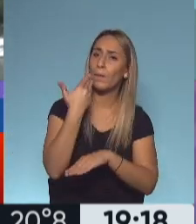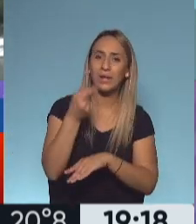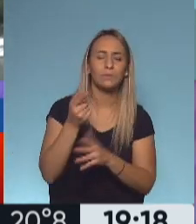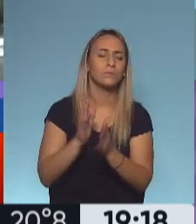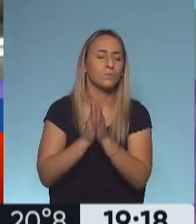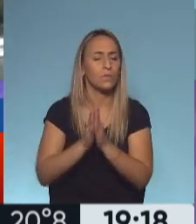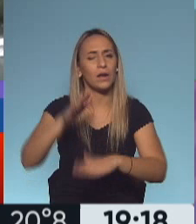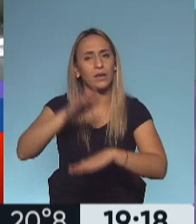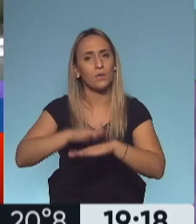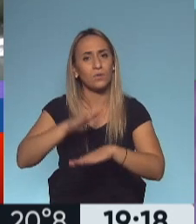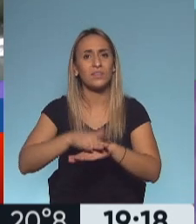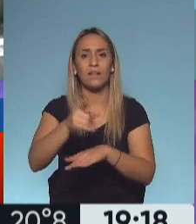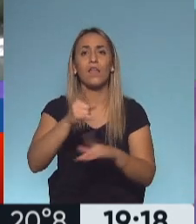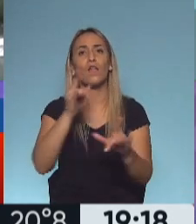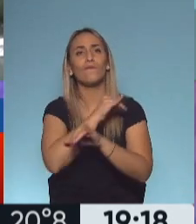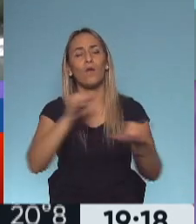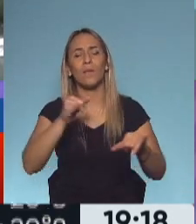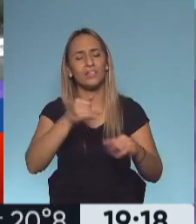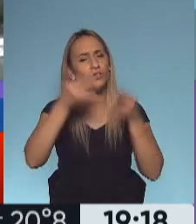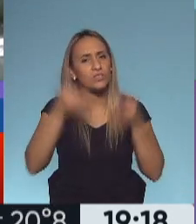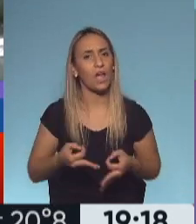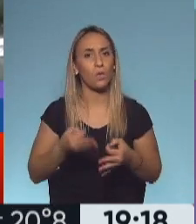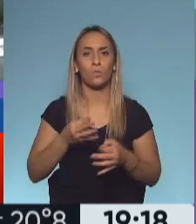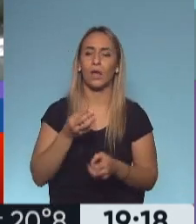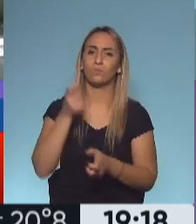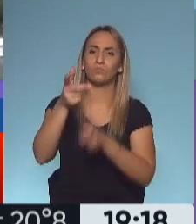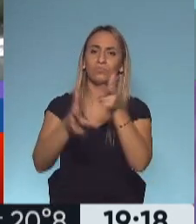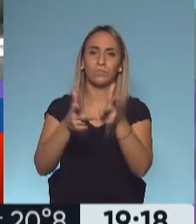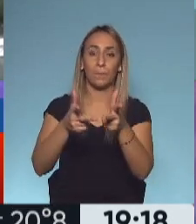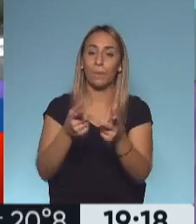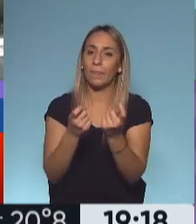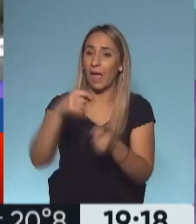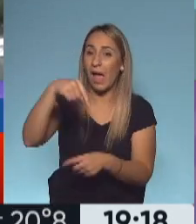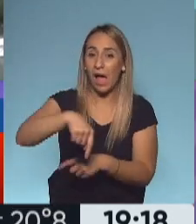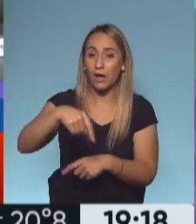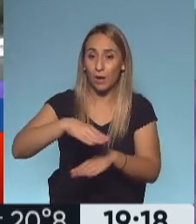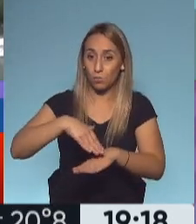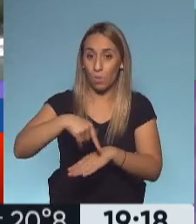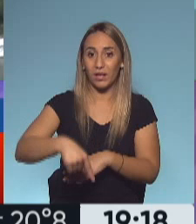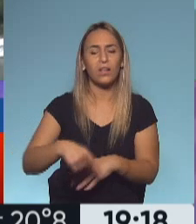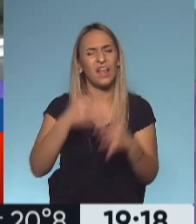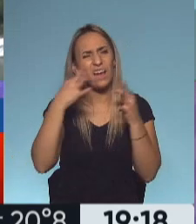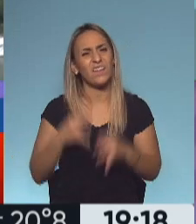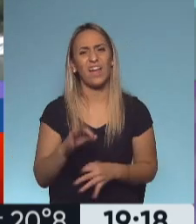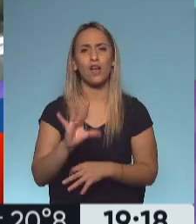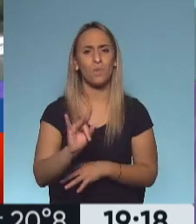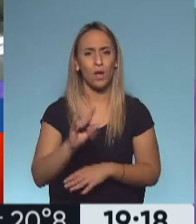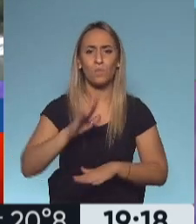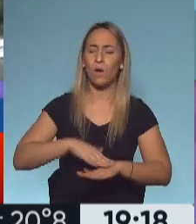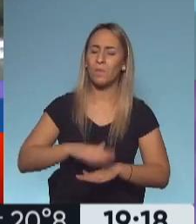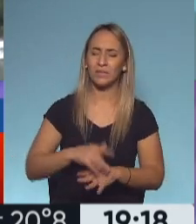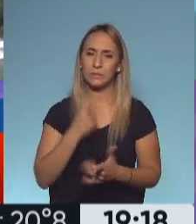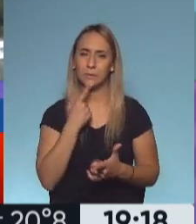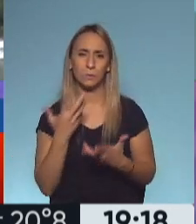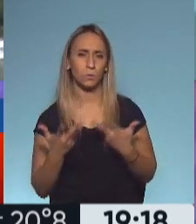busquen fuentes confiables, necesitamos en este momento que es realmente crítico, que es un momento de